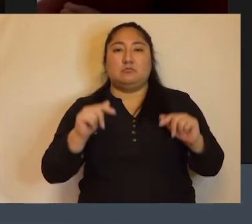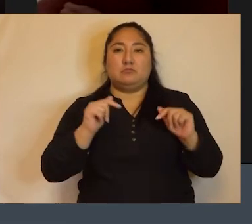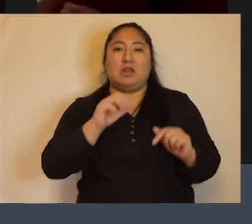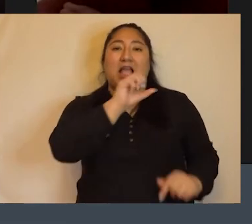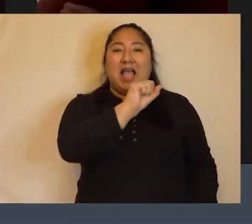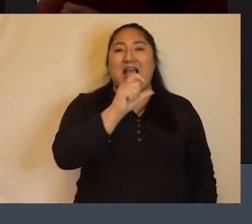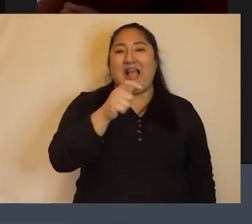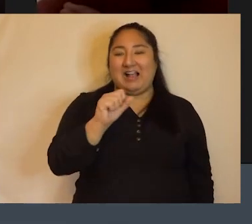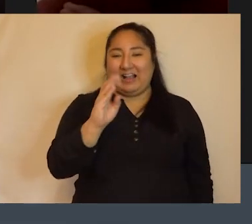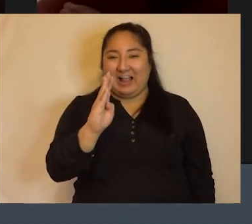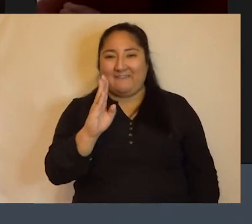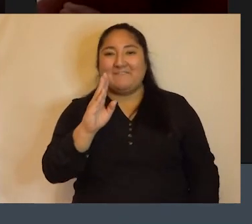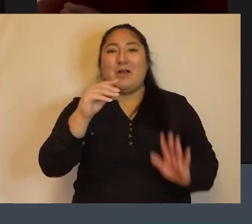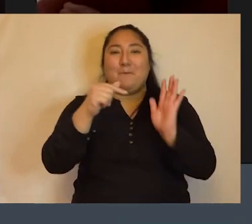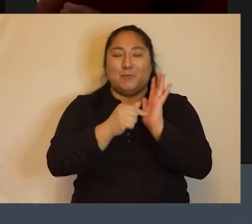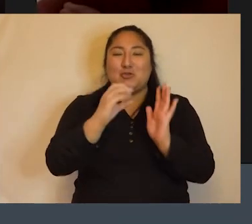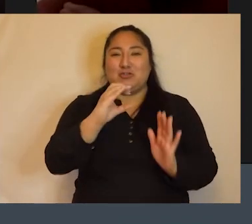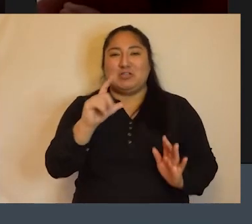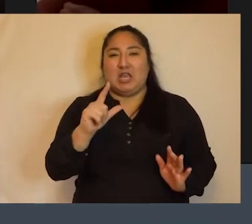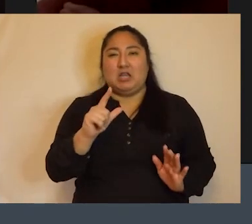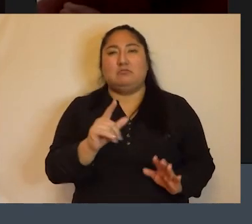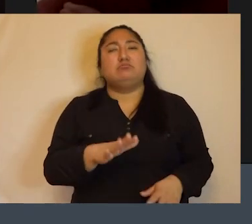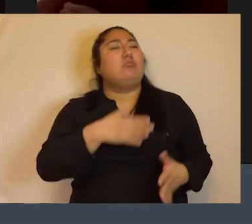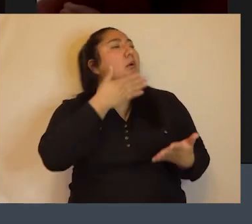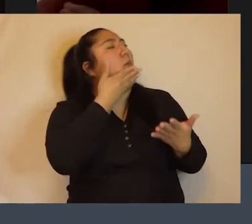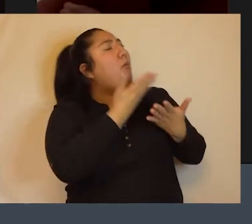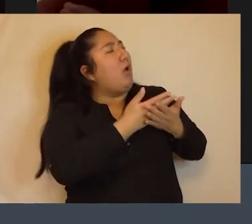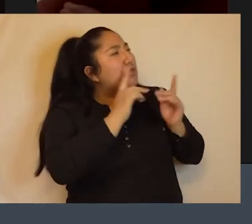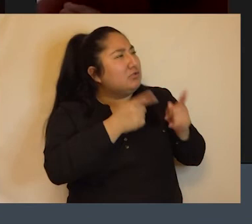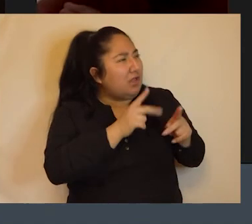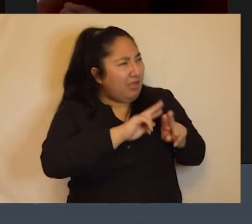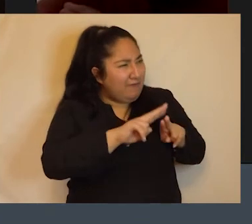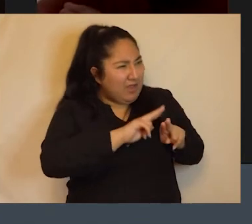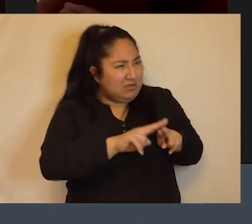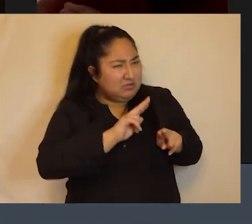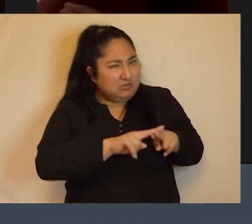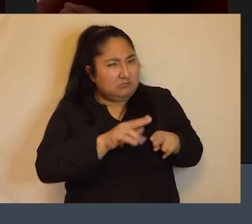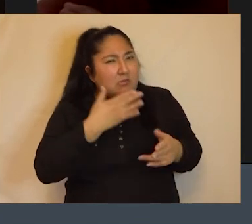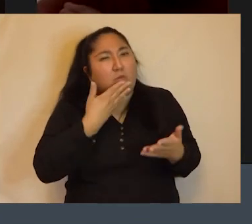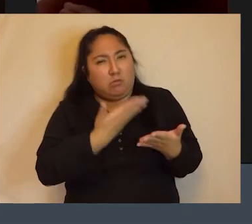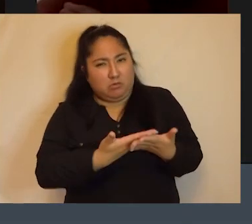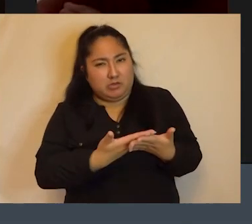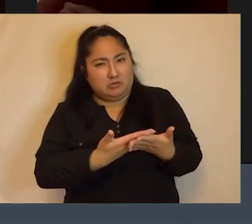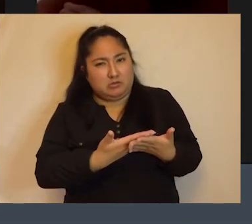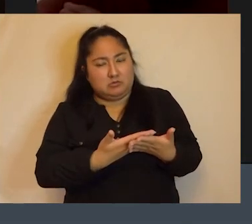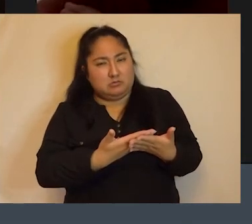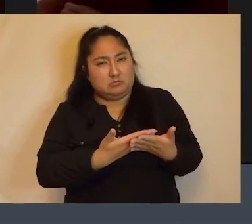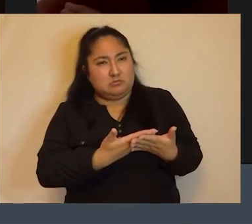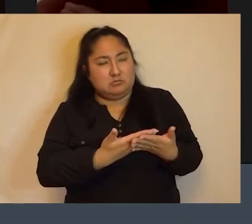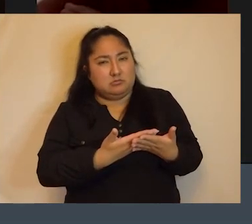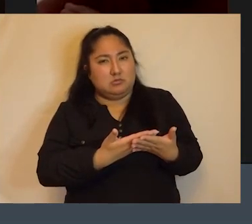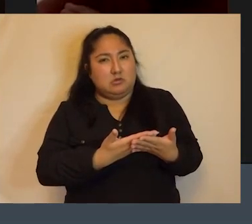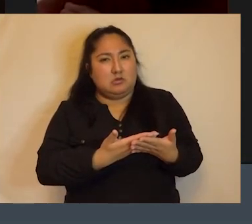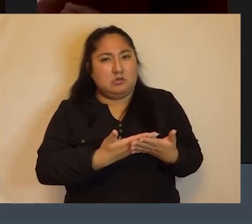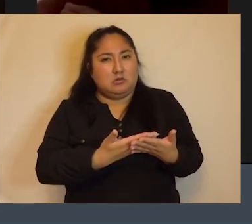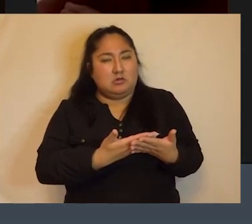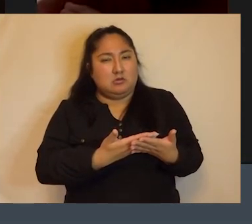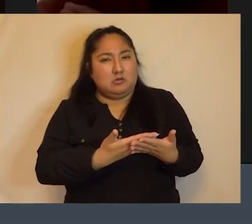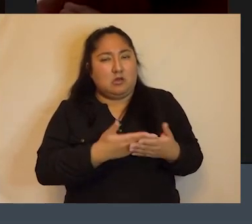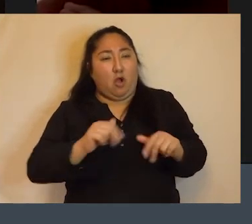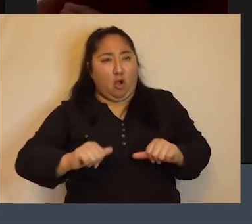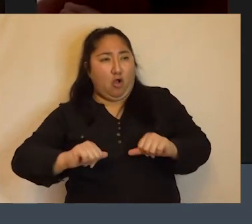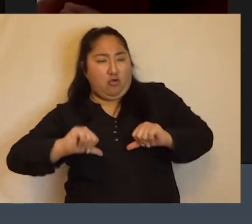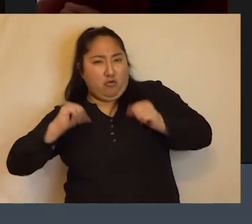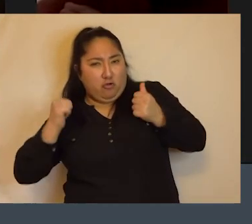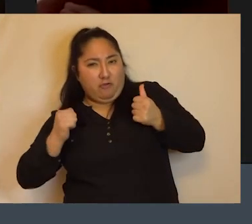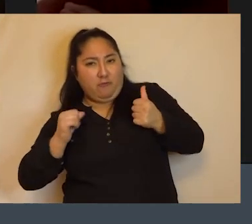O sea, en realidad es agap.cl. Sí, ellos preguntan, ¿cuándo deberían hacerlo? ¿Es necesario cuando, es mucho mejor, me imagino yo,